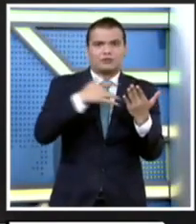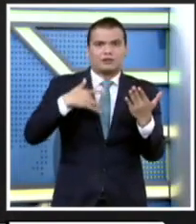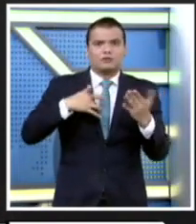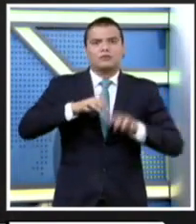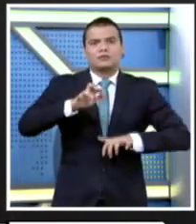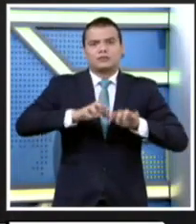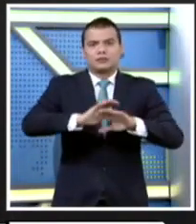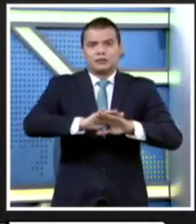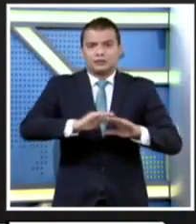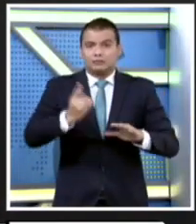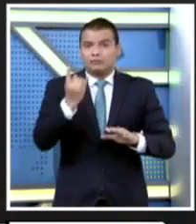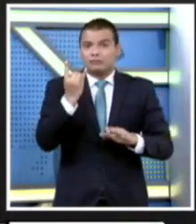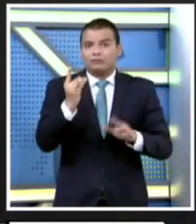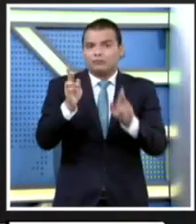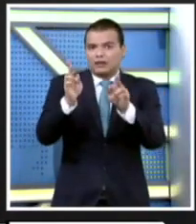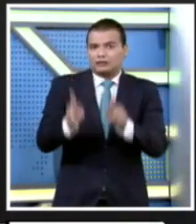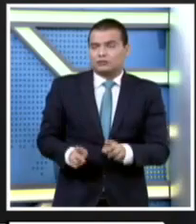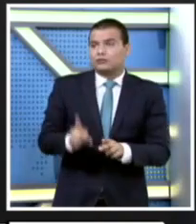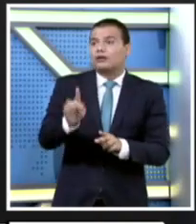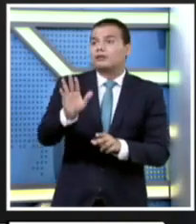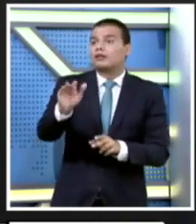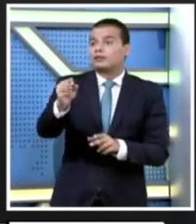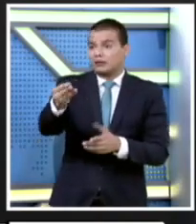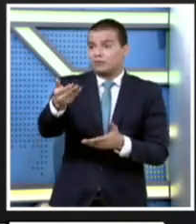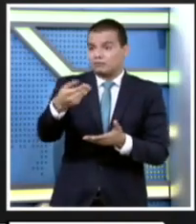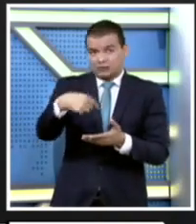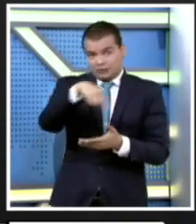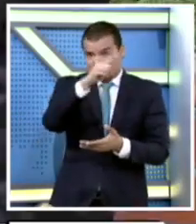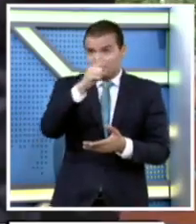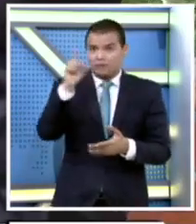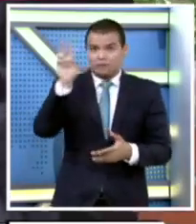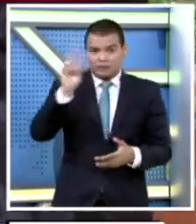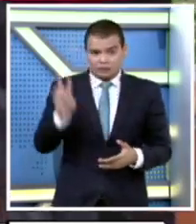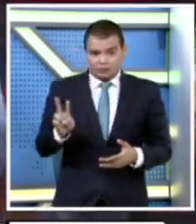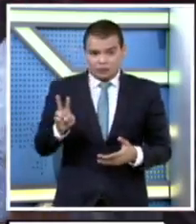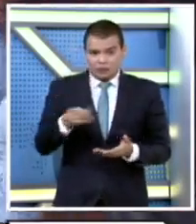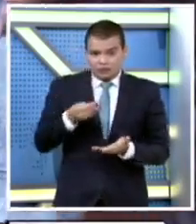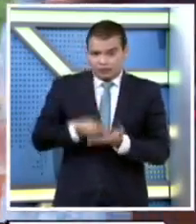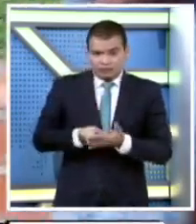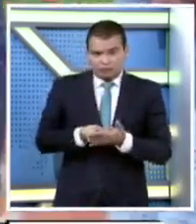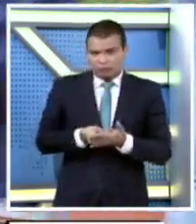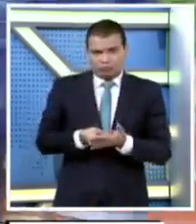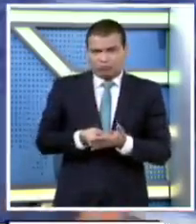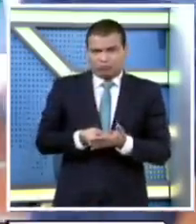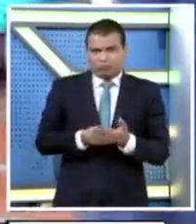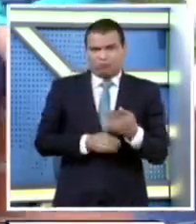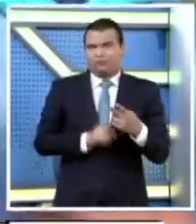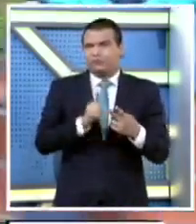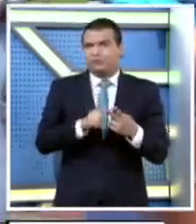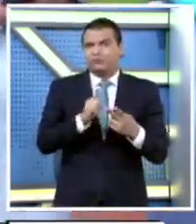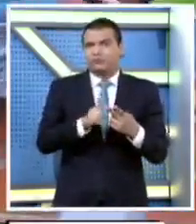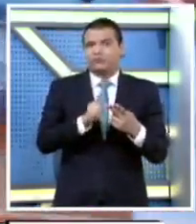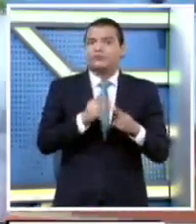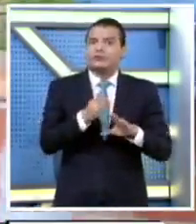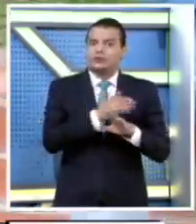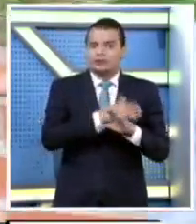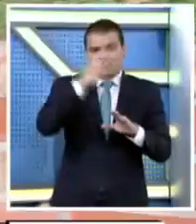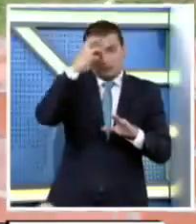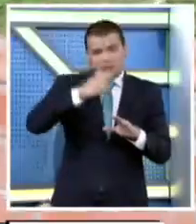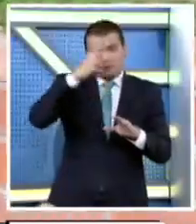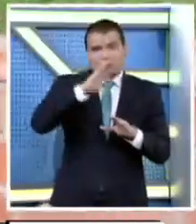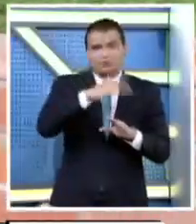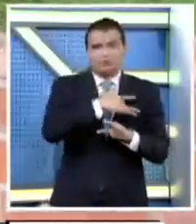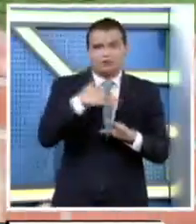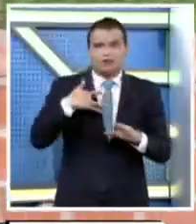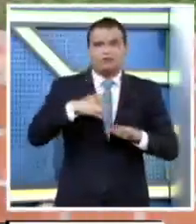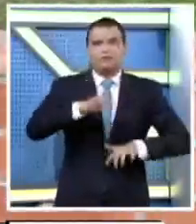Salud. Si alguien le está ofreciendo un viaje a Venezuela, no debe cobrarle primero, y segundo, debe hacerse el tamizaje con la Secretaría